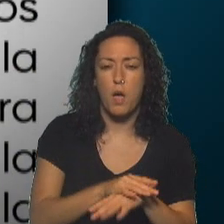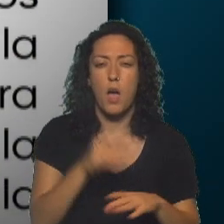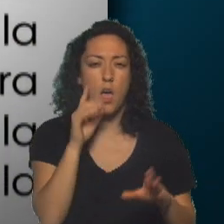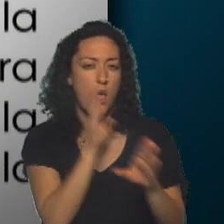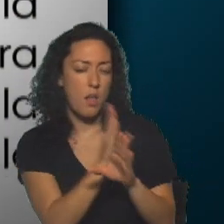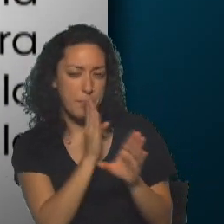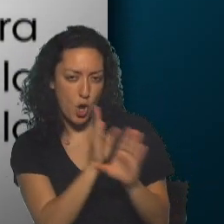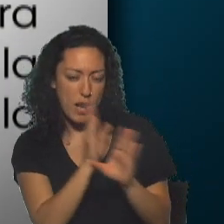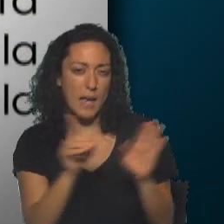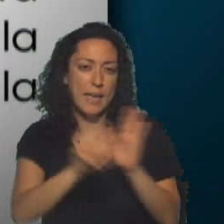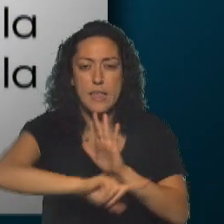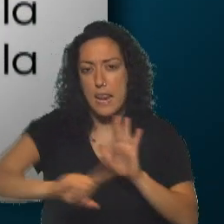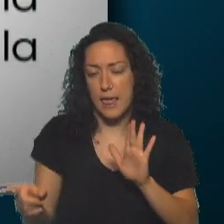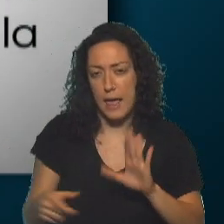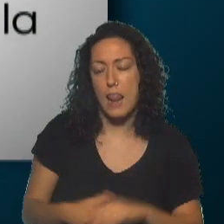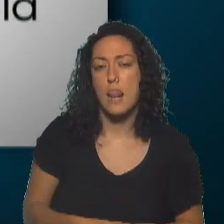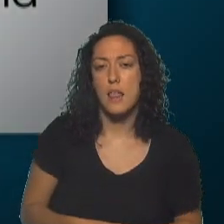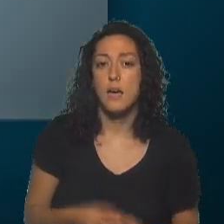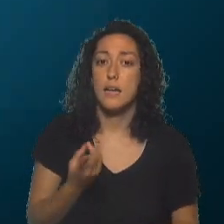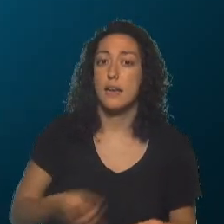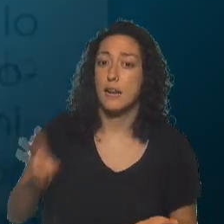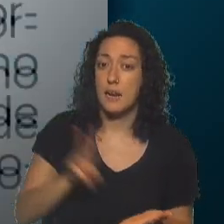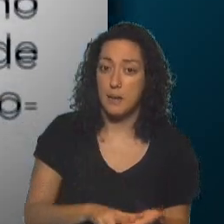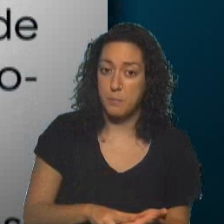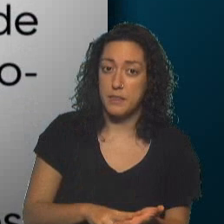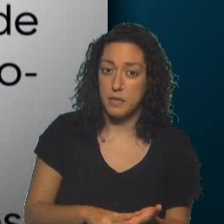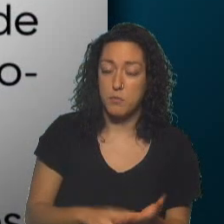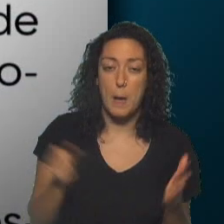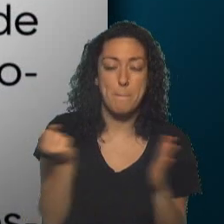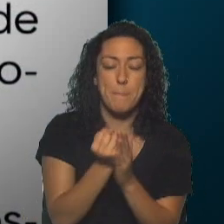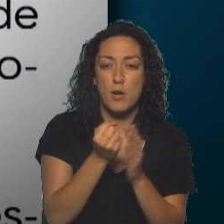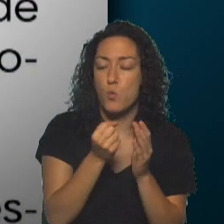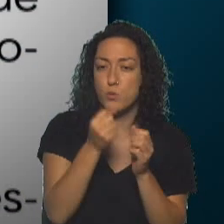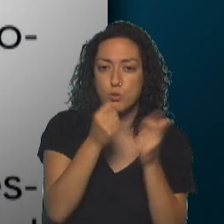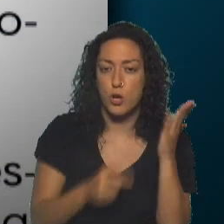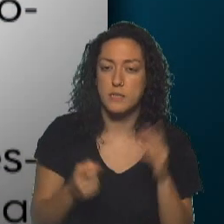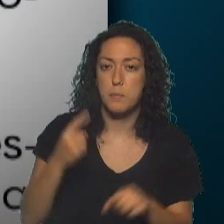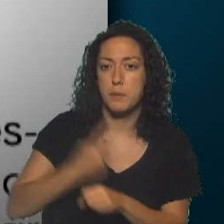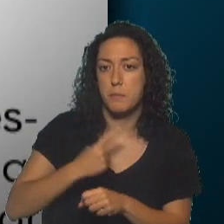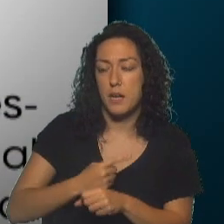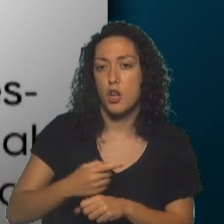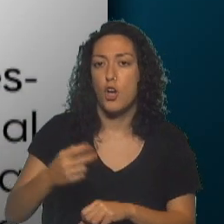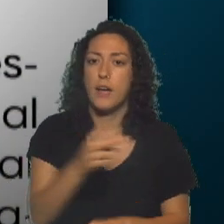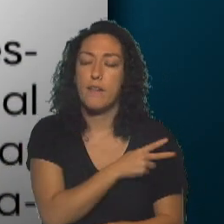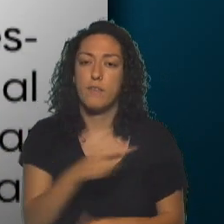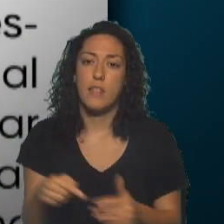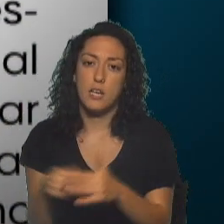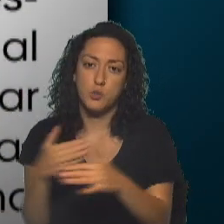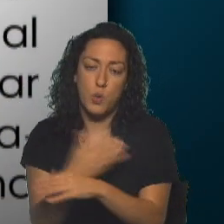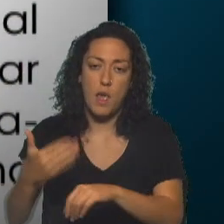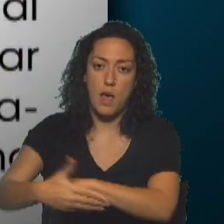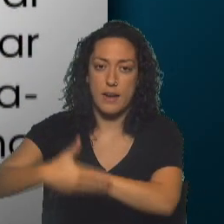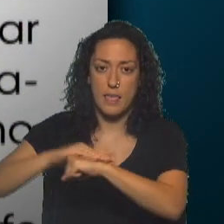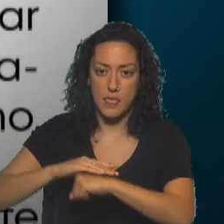operación de espionaje ilegal. Reiteramos las primeras repercusiones del propio jefe del gobierno de la ciudad,